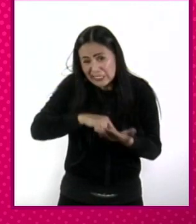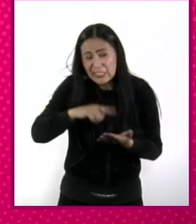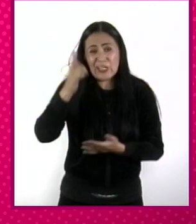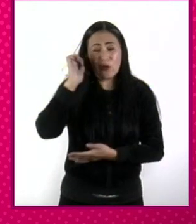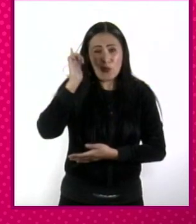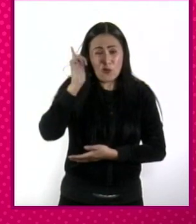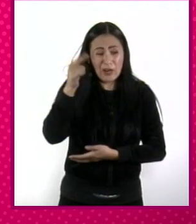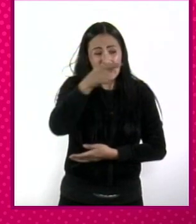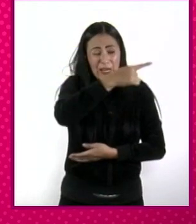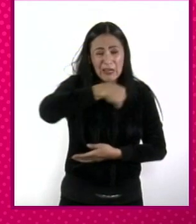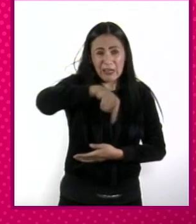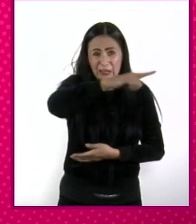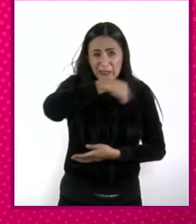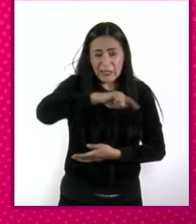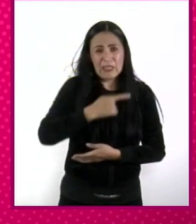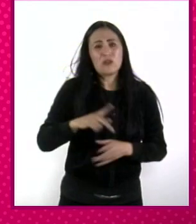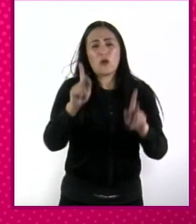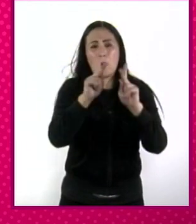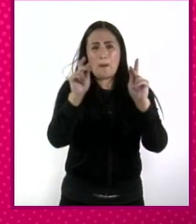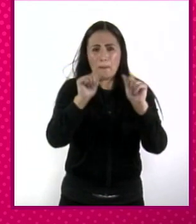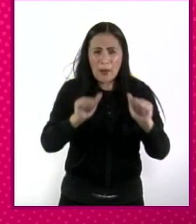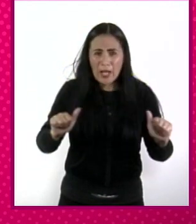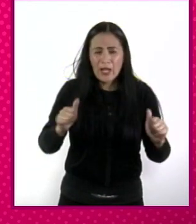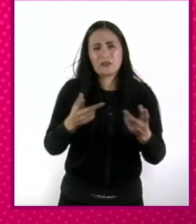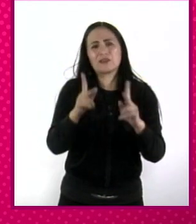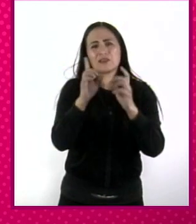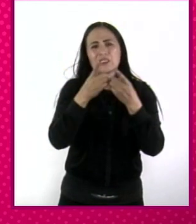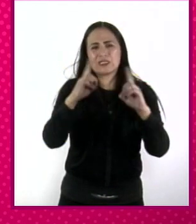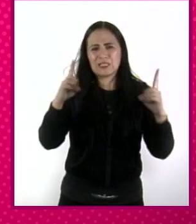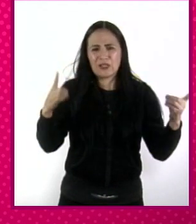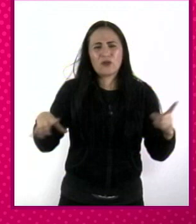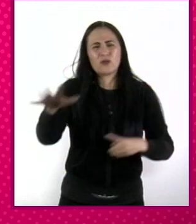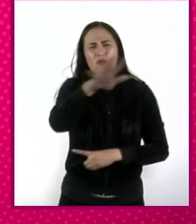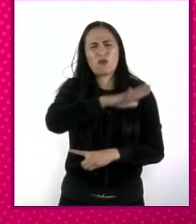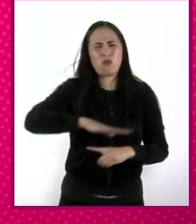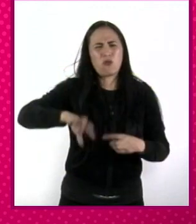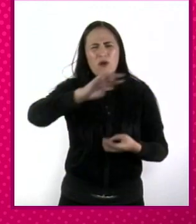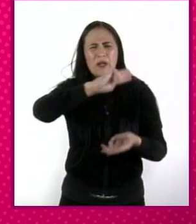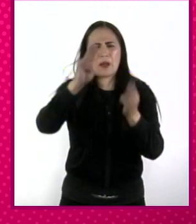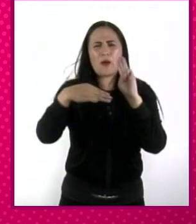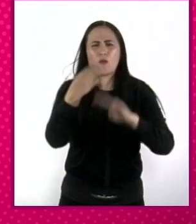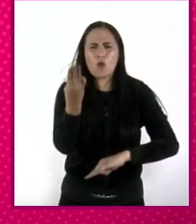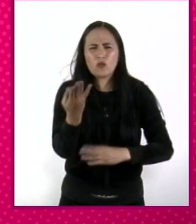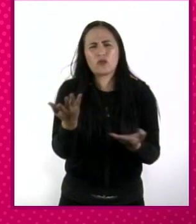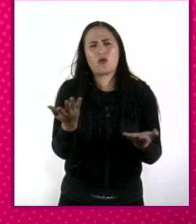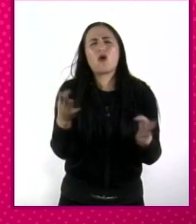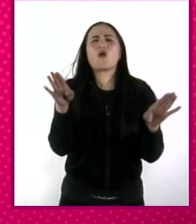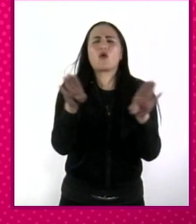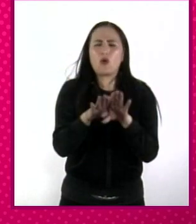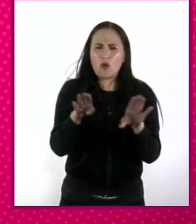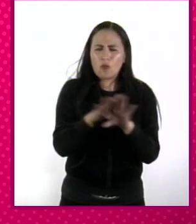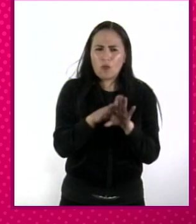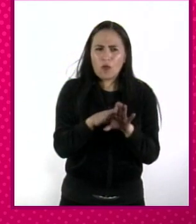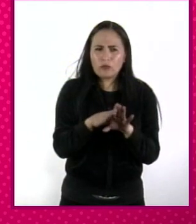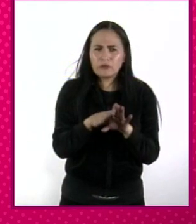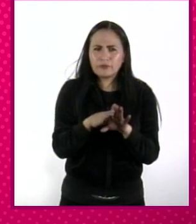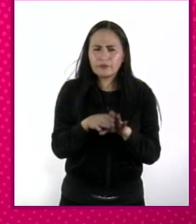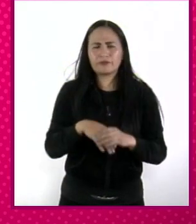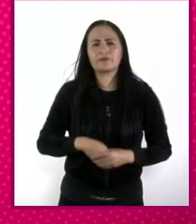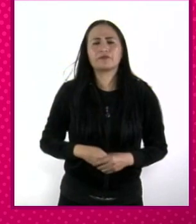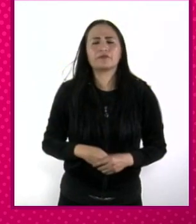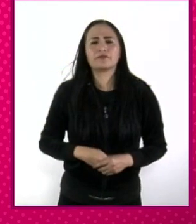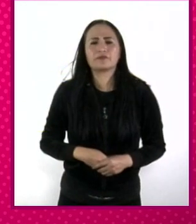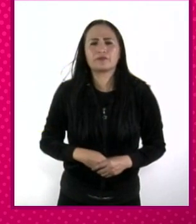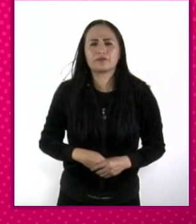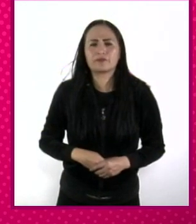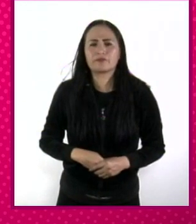los agentes promotores de la paz y el desarrollo en todo el mundo, bajo el entendido de que no